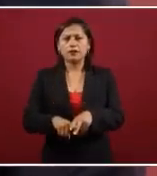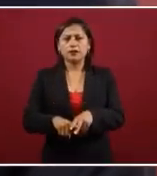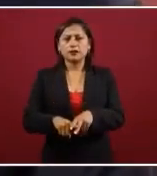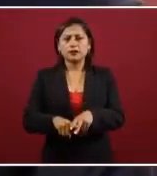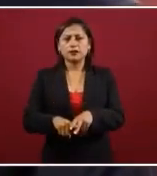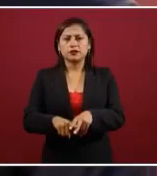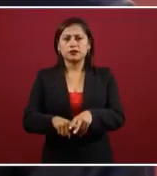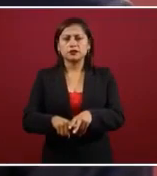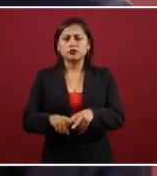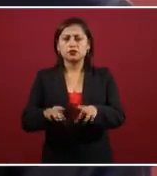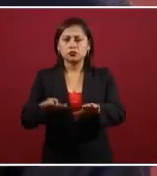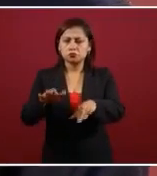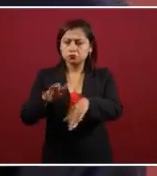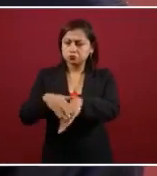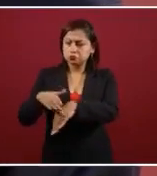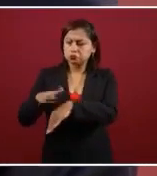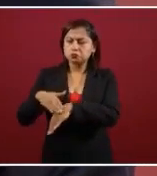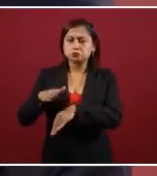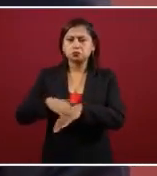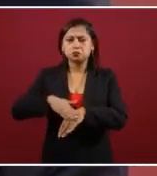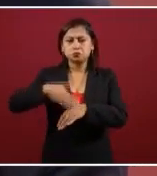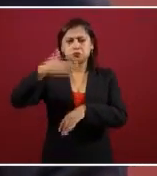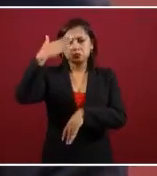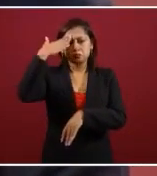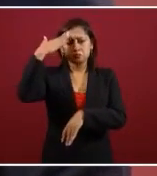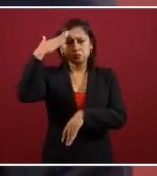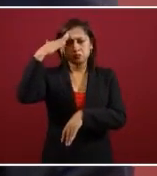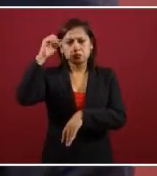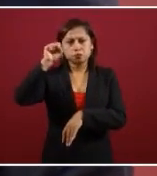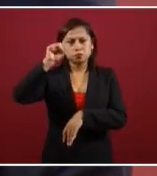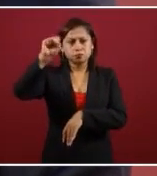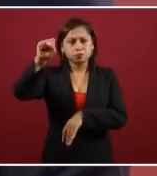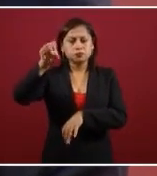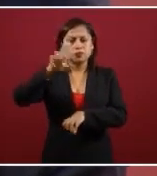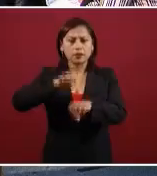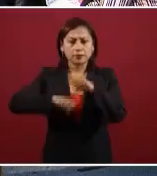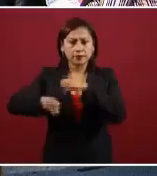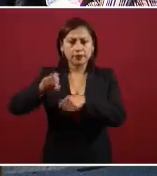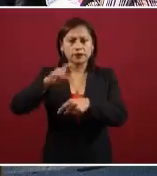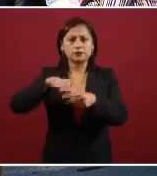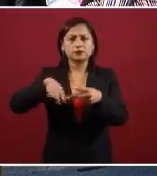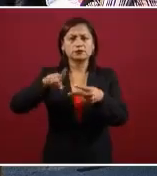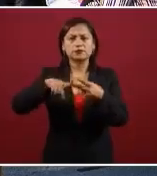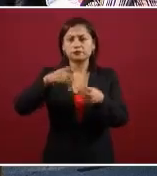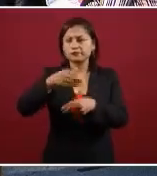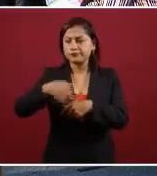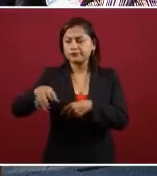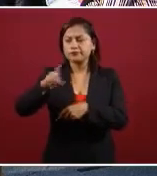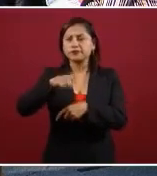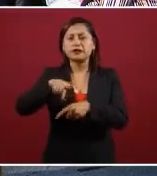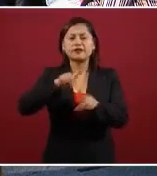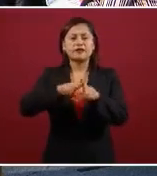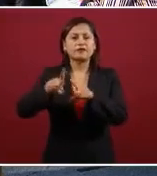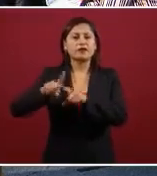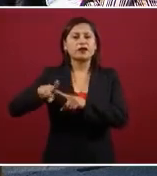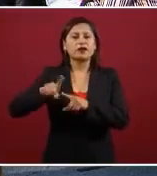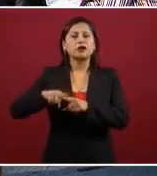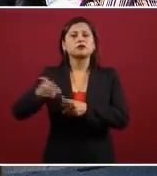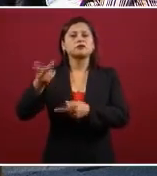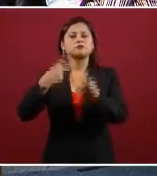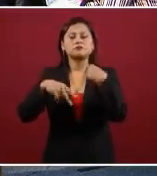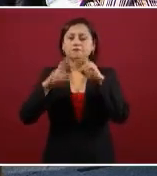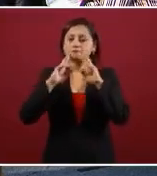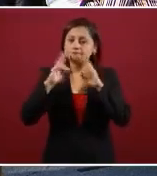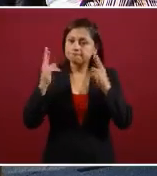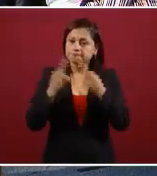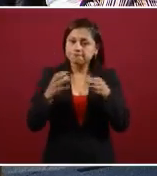dirigentes obreros, con dirigentes empresariales, para ponernos de acuerdo sobre el próximo